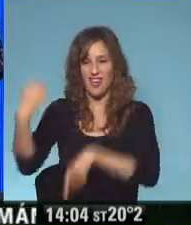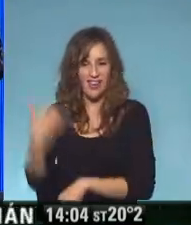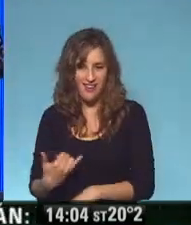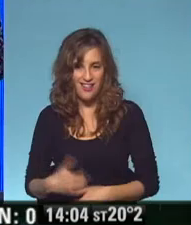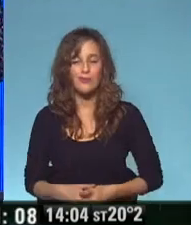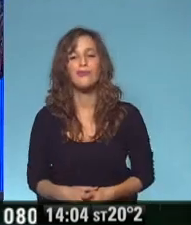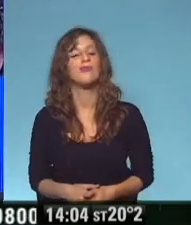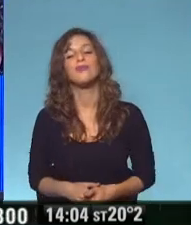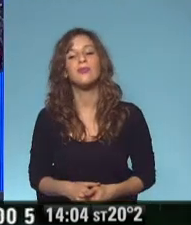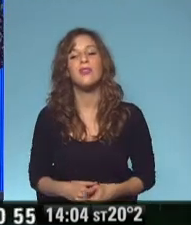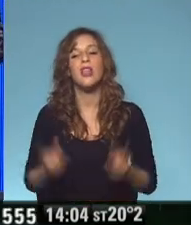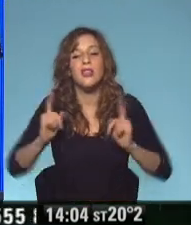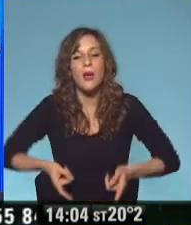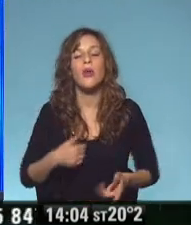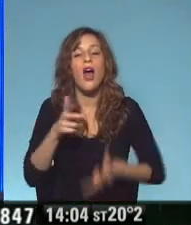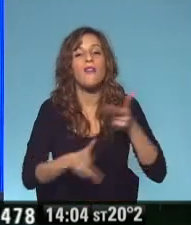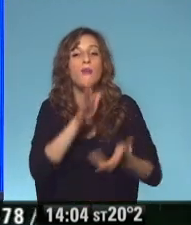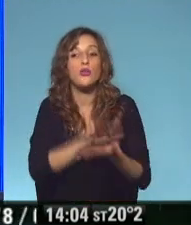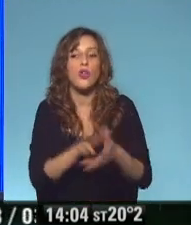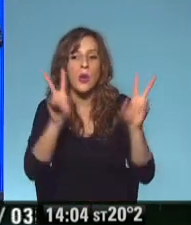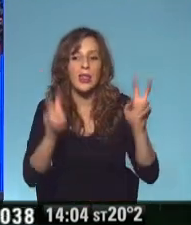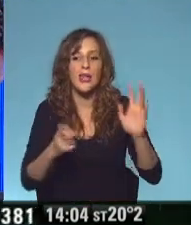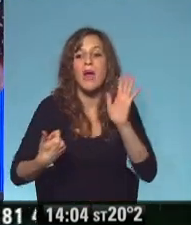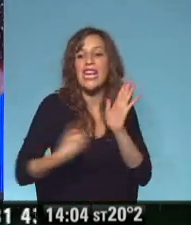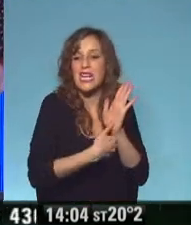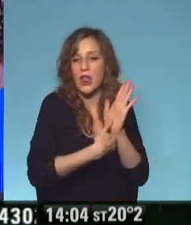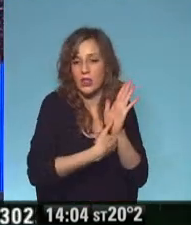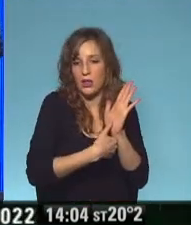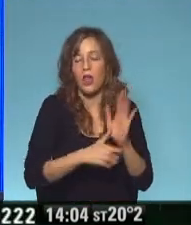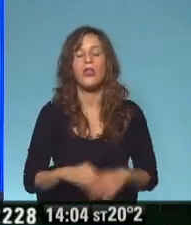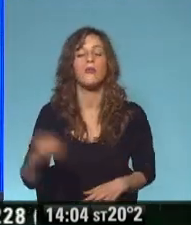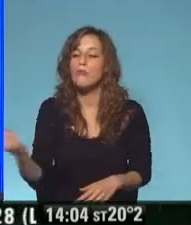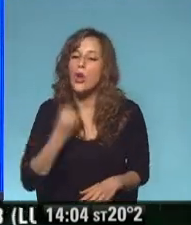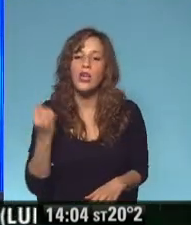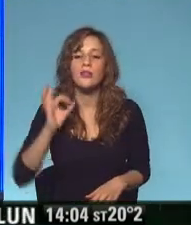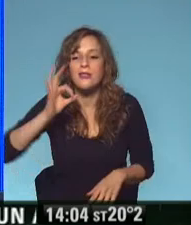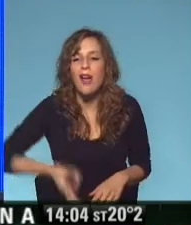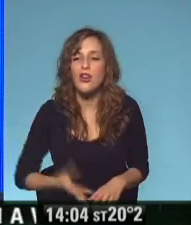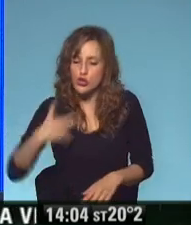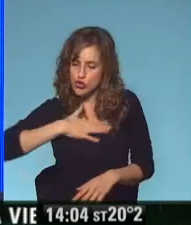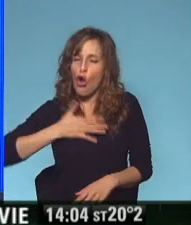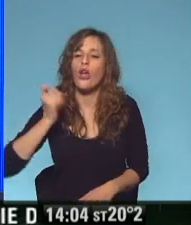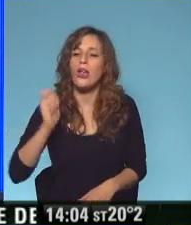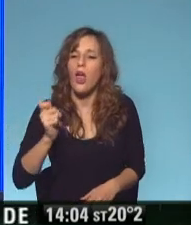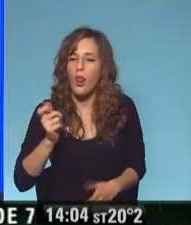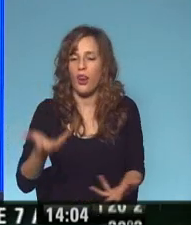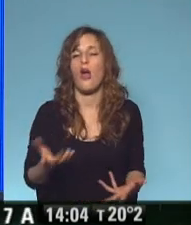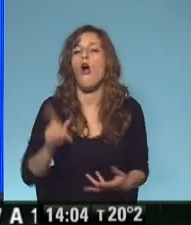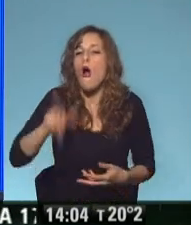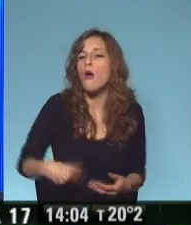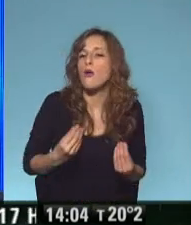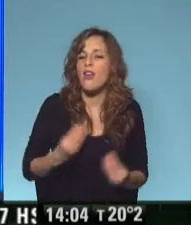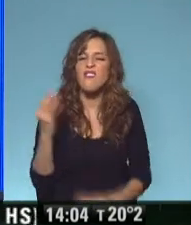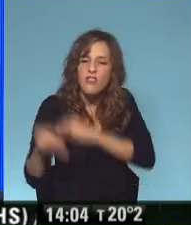Sí, también hablamos de la identidad, de la importancia de saber quiénes somos, nuestros orígenes. Esto es algo en lo que